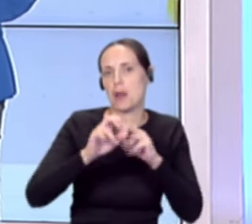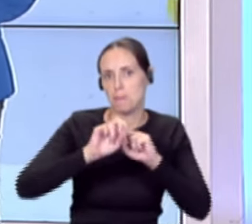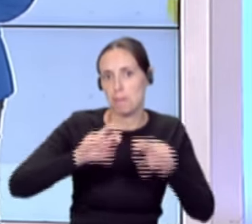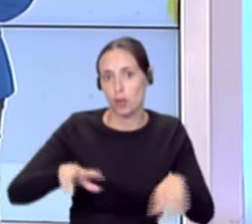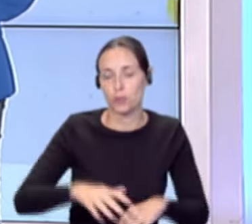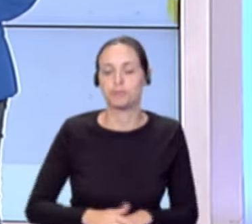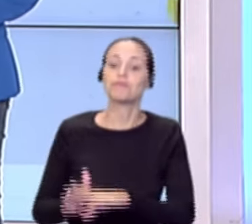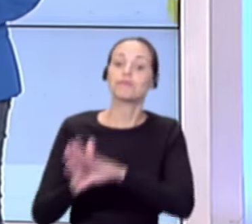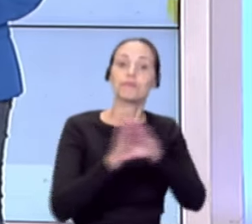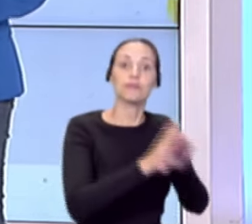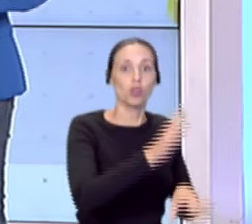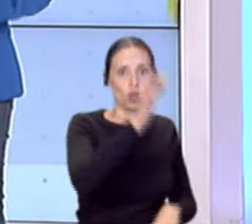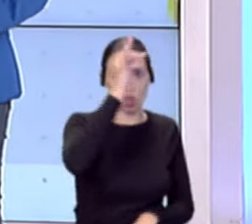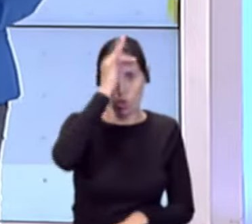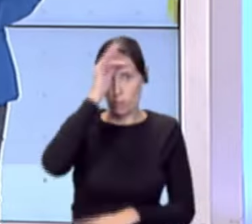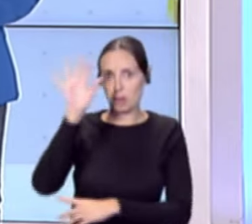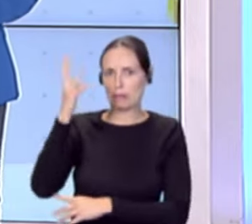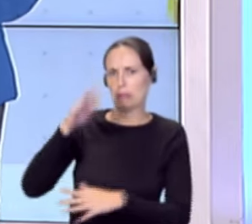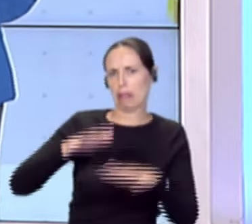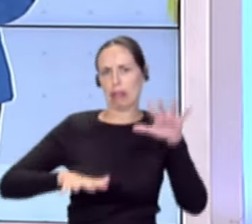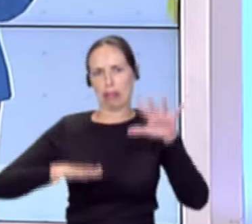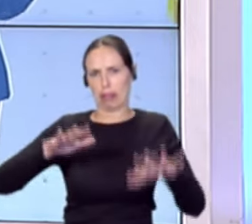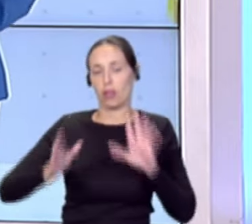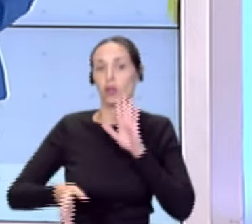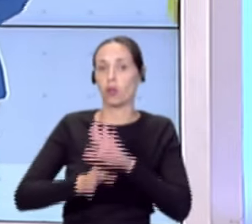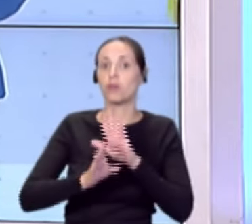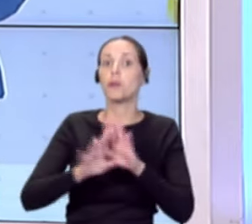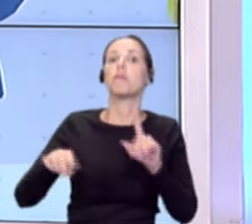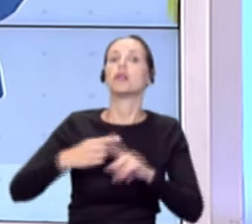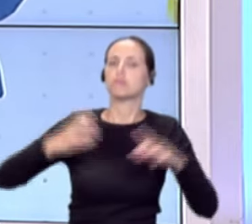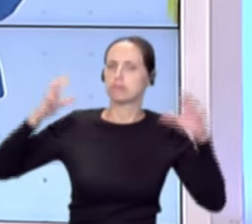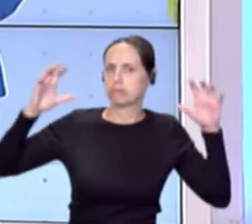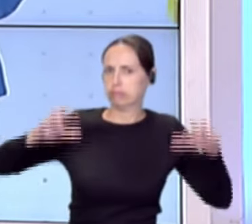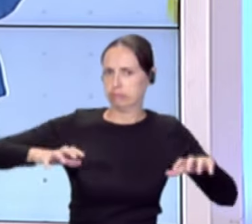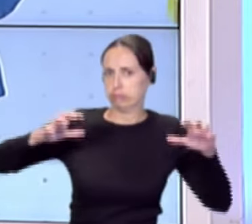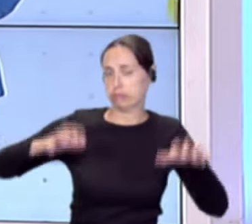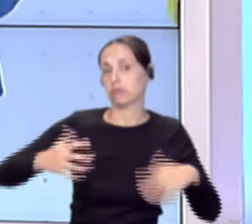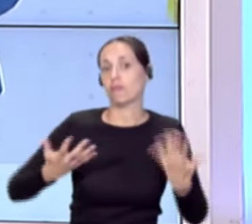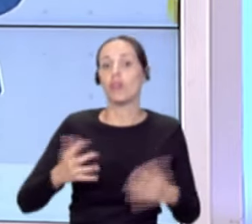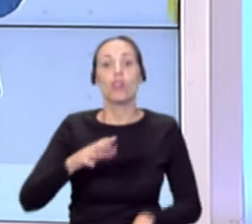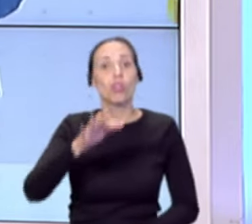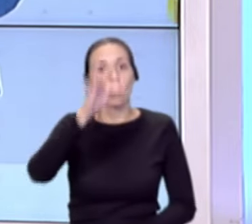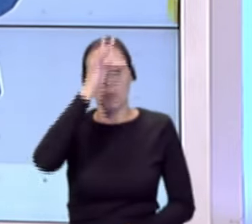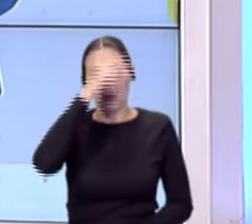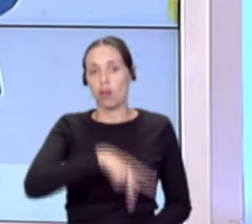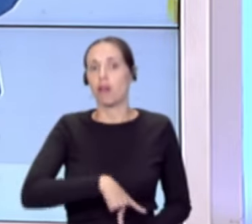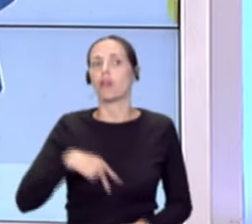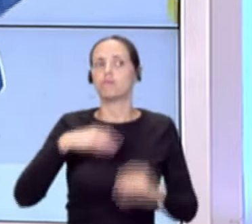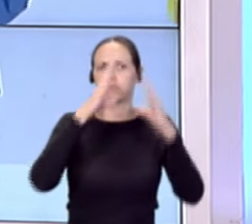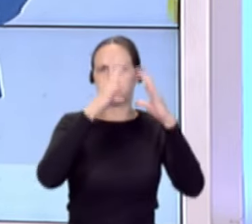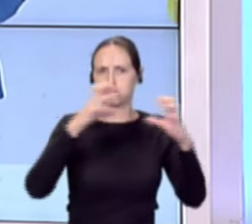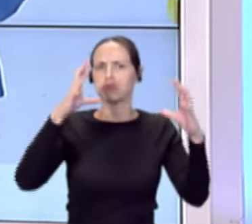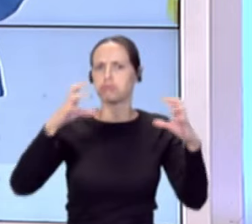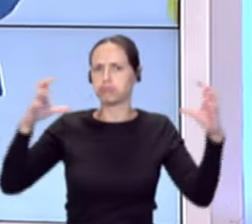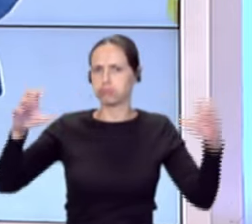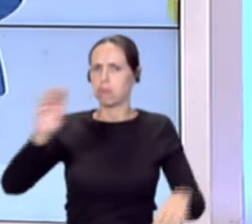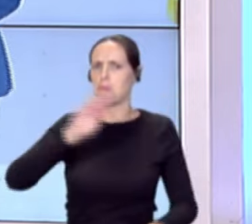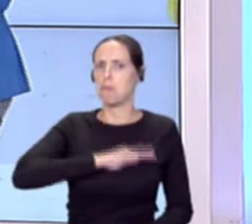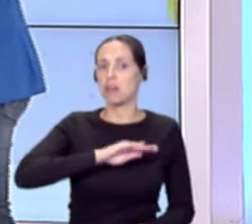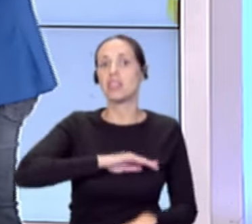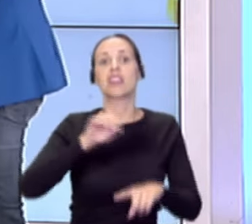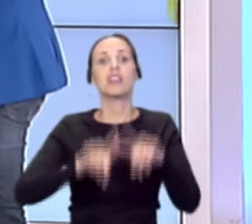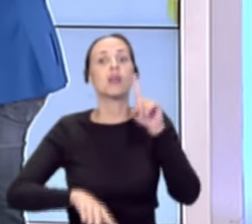teniendo inestabilidad y van a seguir las precipitaciones. Otra vez el domingo tendremos en general abundante nubosidad, en cantidad variable en la